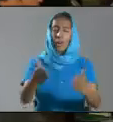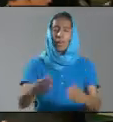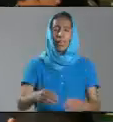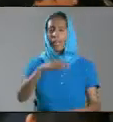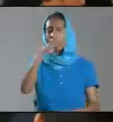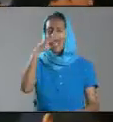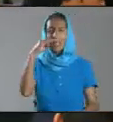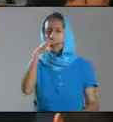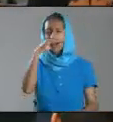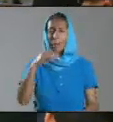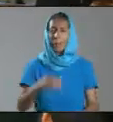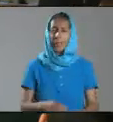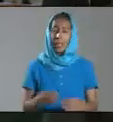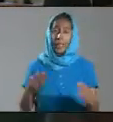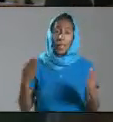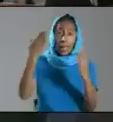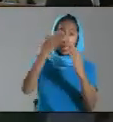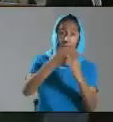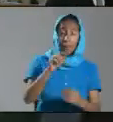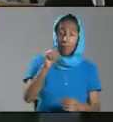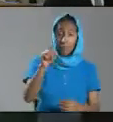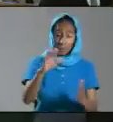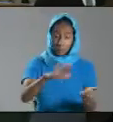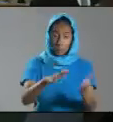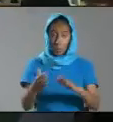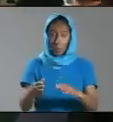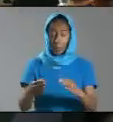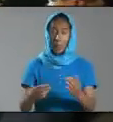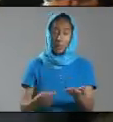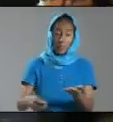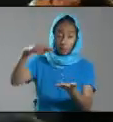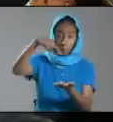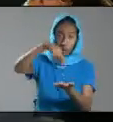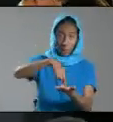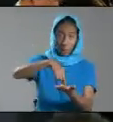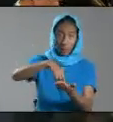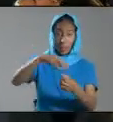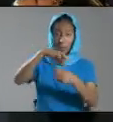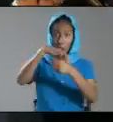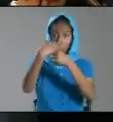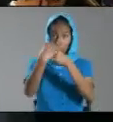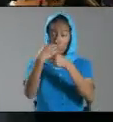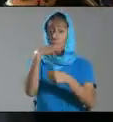muerte, a través de su sangre, a través de su resurrección.